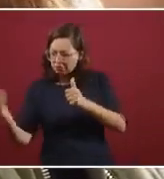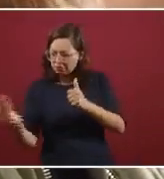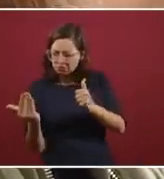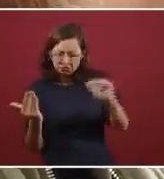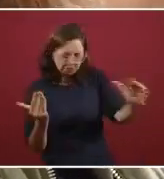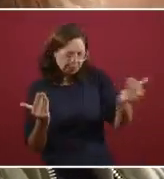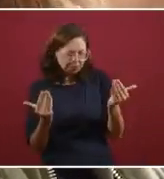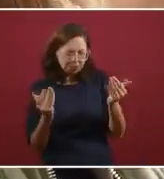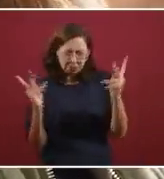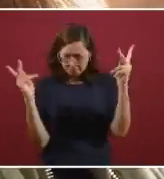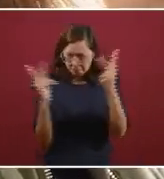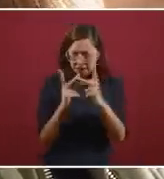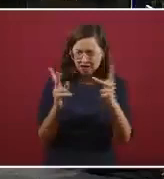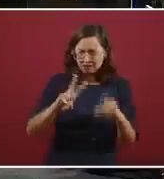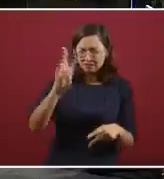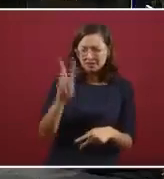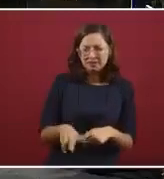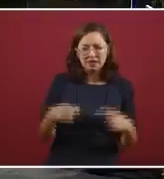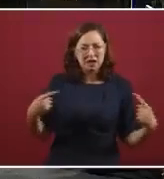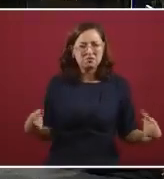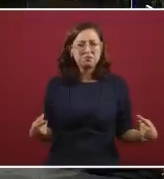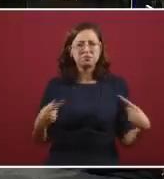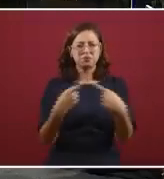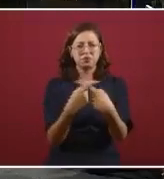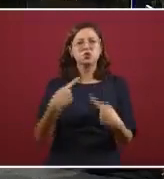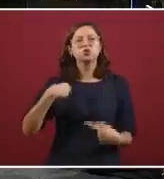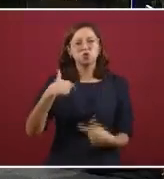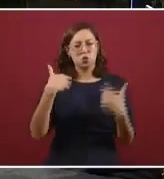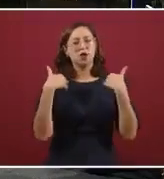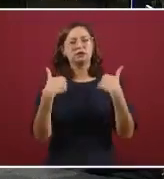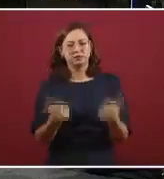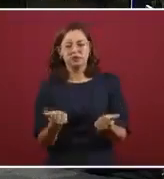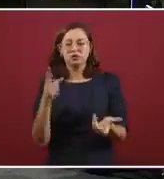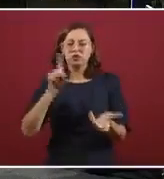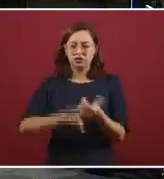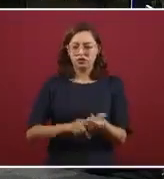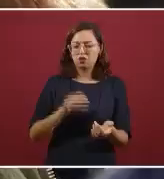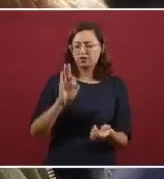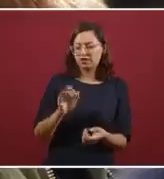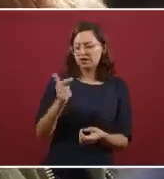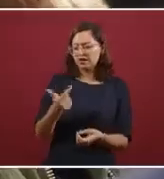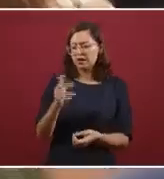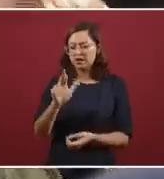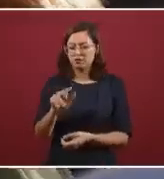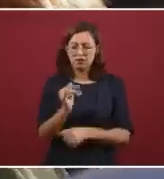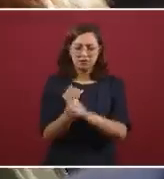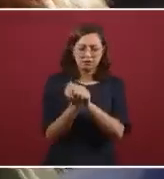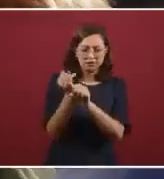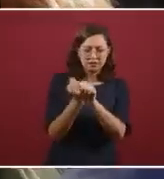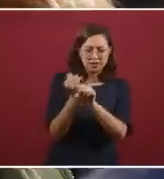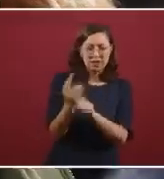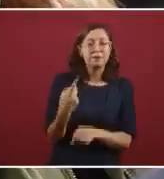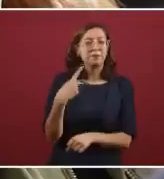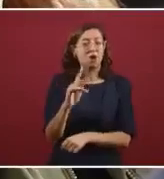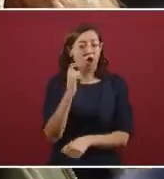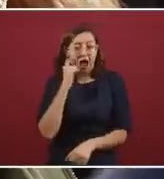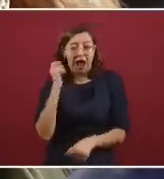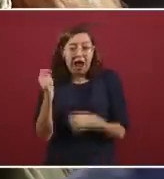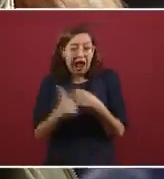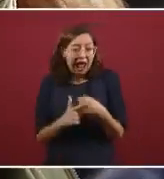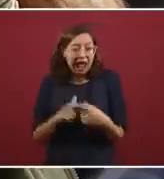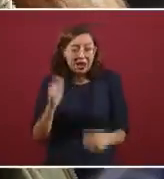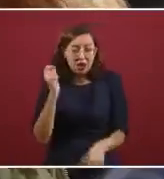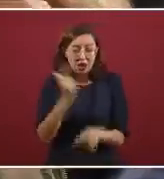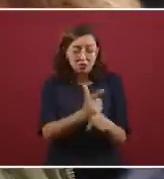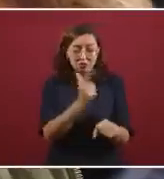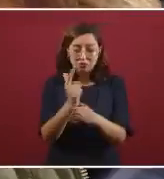revelaciones importantes, entiendo que son investigaciones que pertenecen también a la Fiscalía, pero ¿hay hallazgos importantes que se